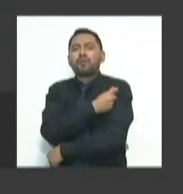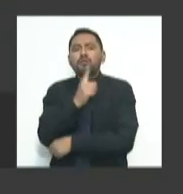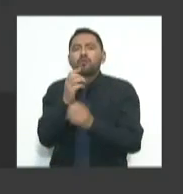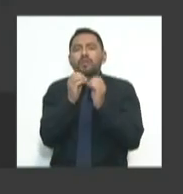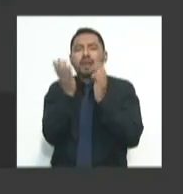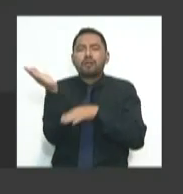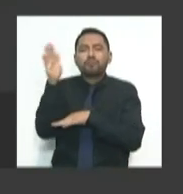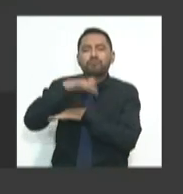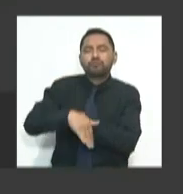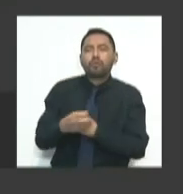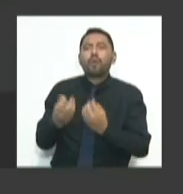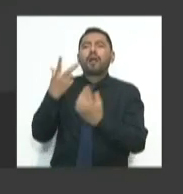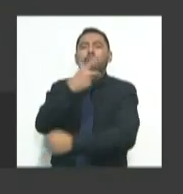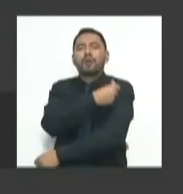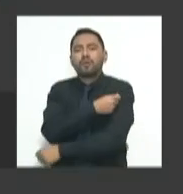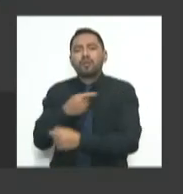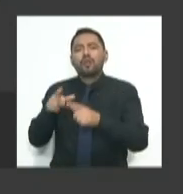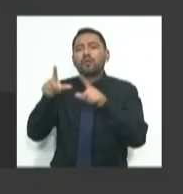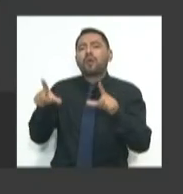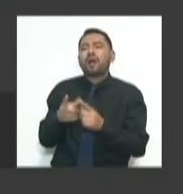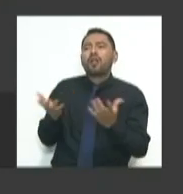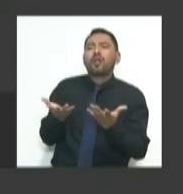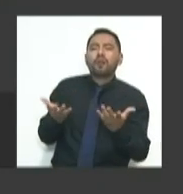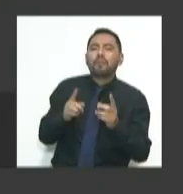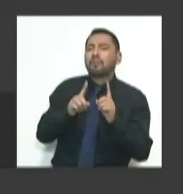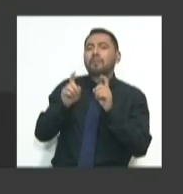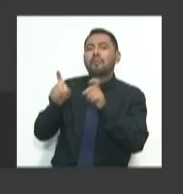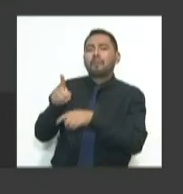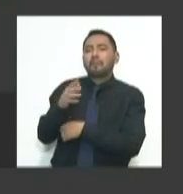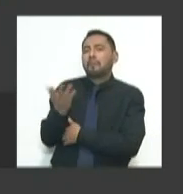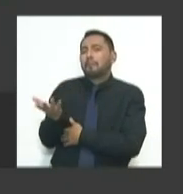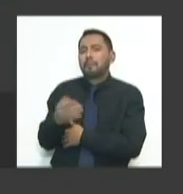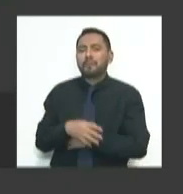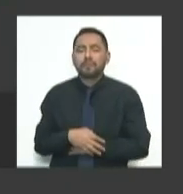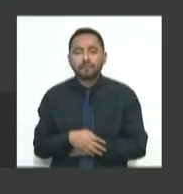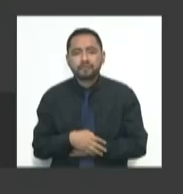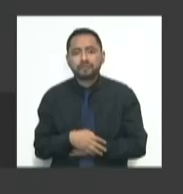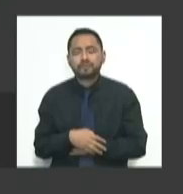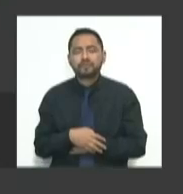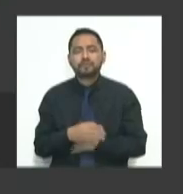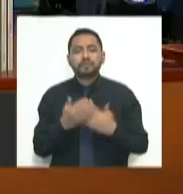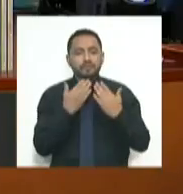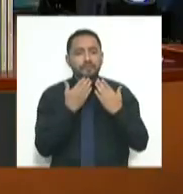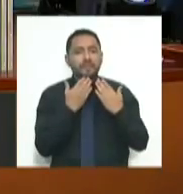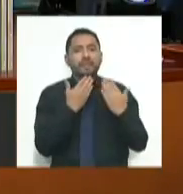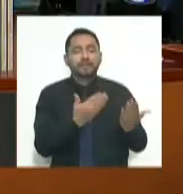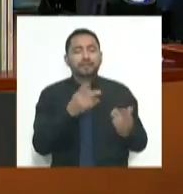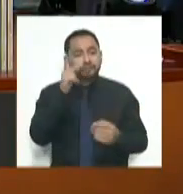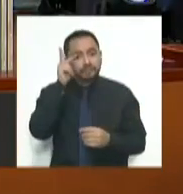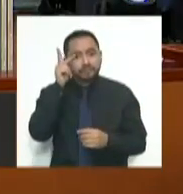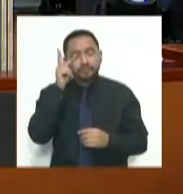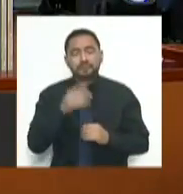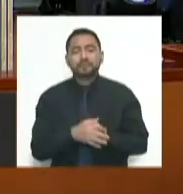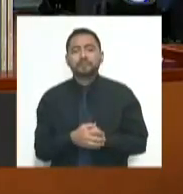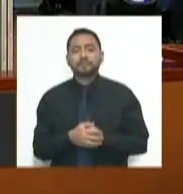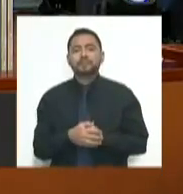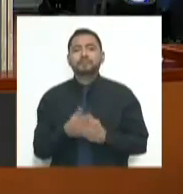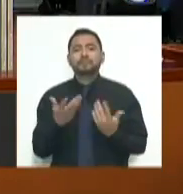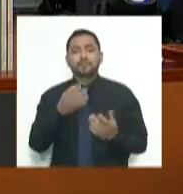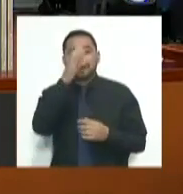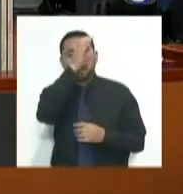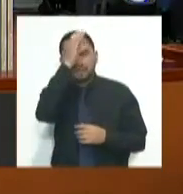la buena vía económica álvaro hay un tema sobre el que se habló poco que es el de la minería y esto es sorprendente